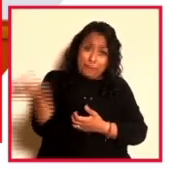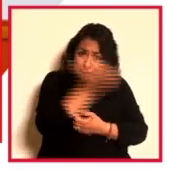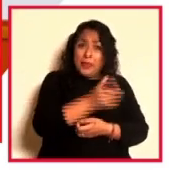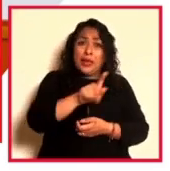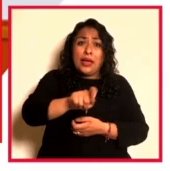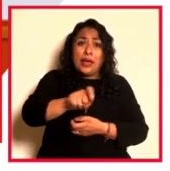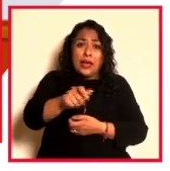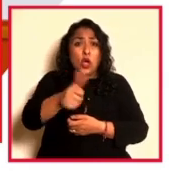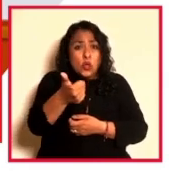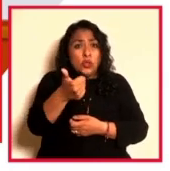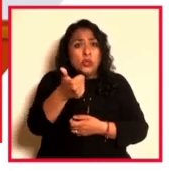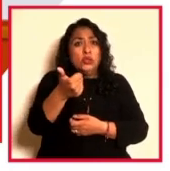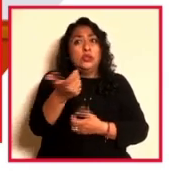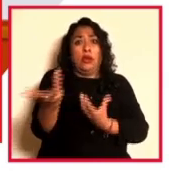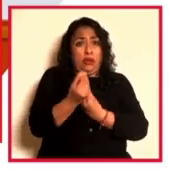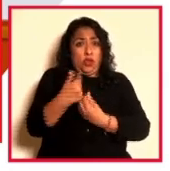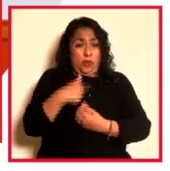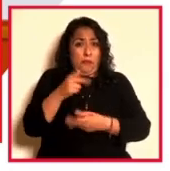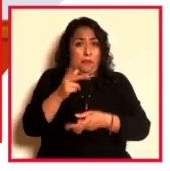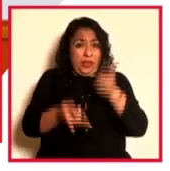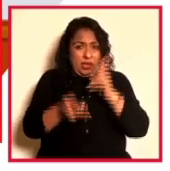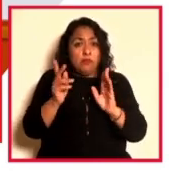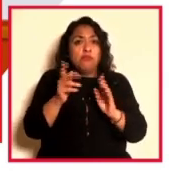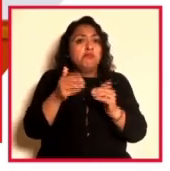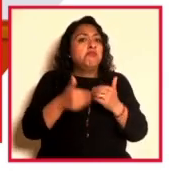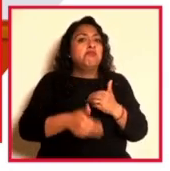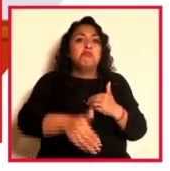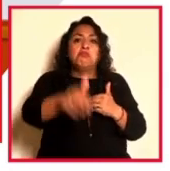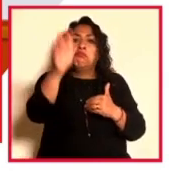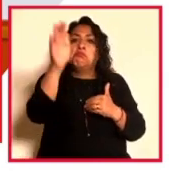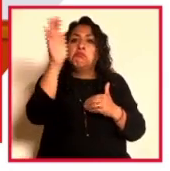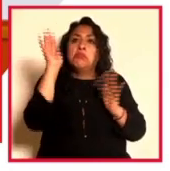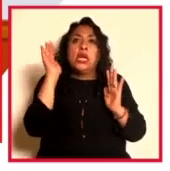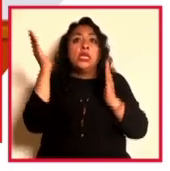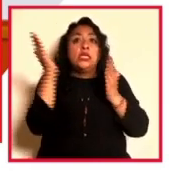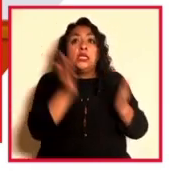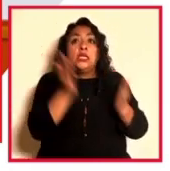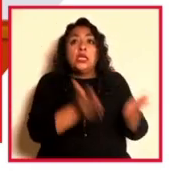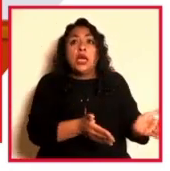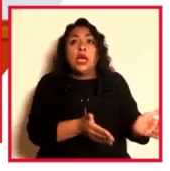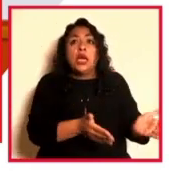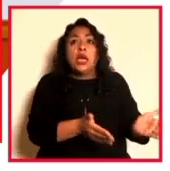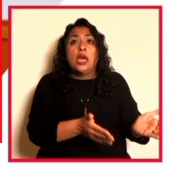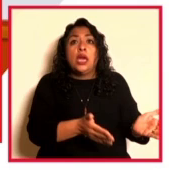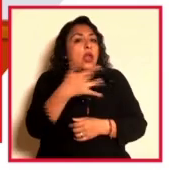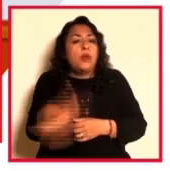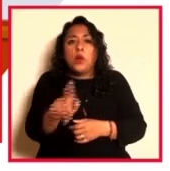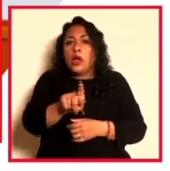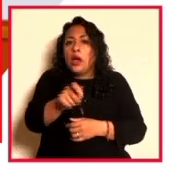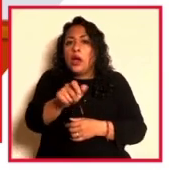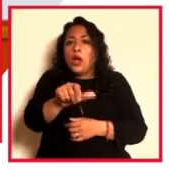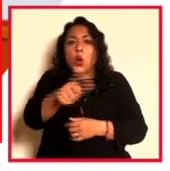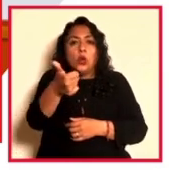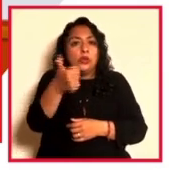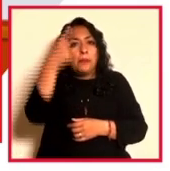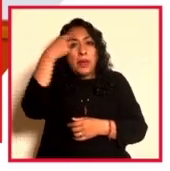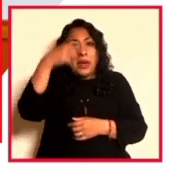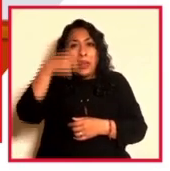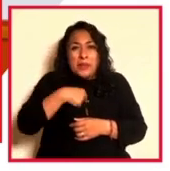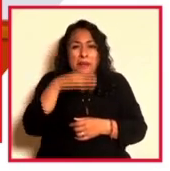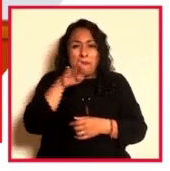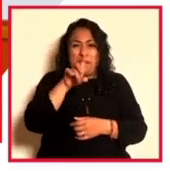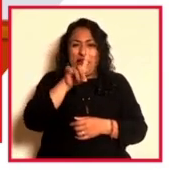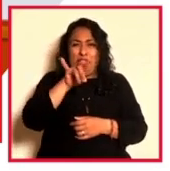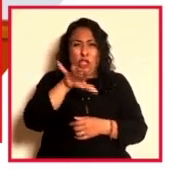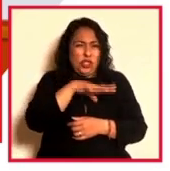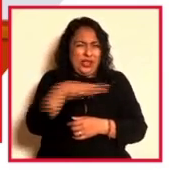hablar conmigo a partir de ese momento te digo desde que vi al Canal me enamoré del Canal para mí no son los medios en general es el canal